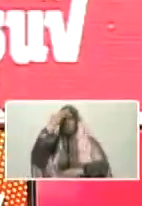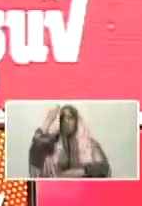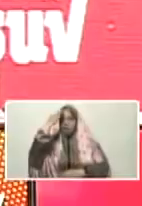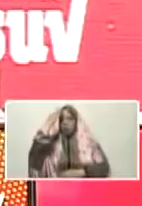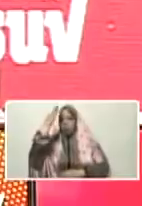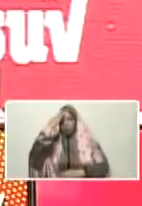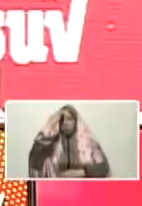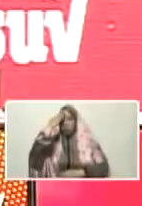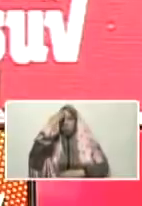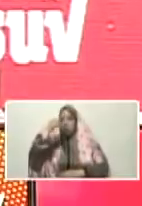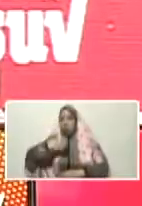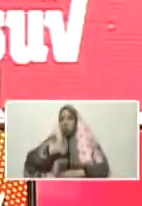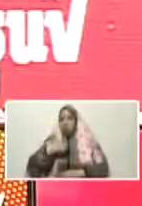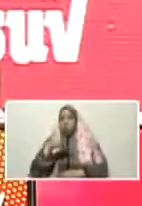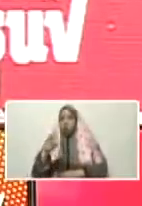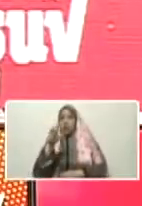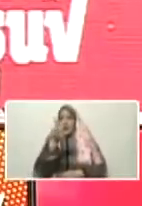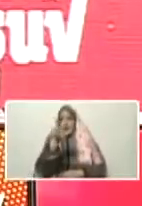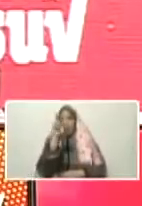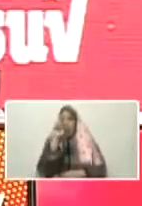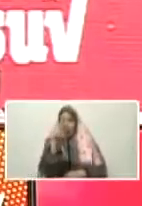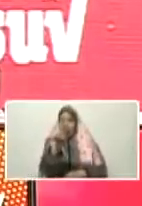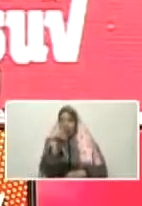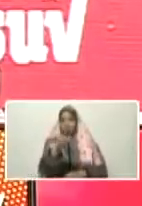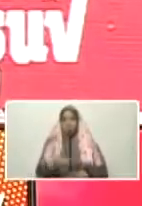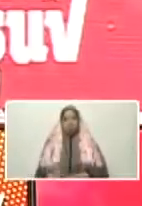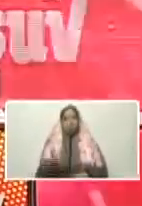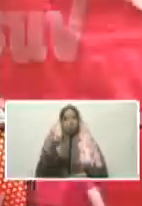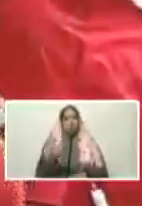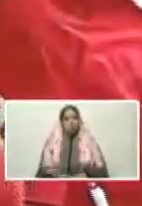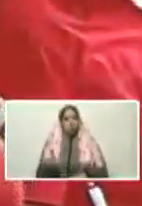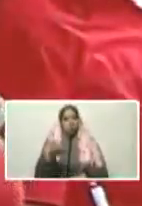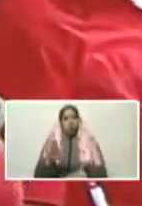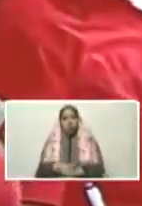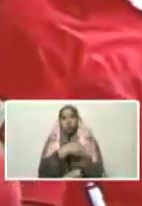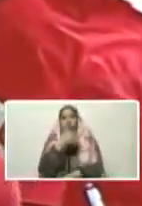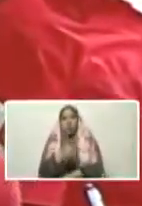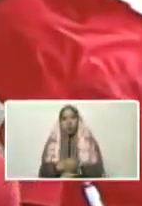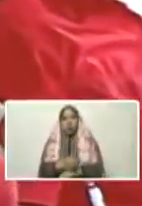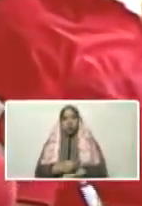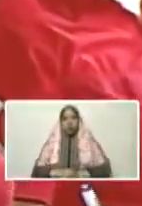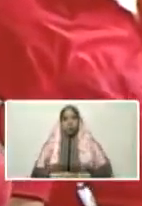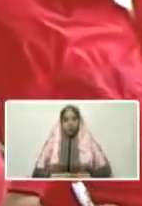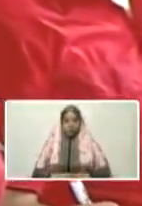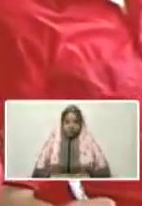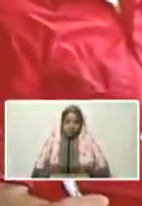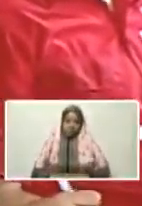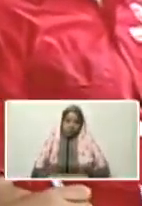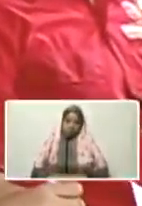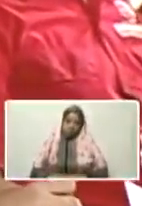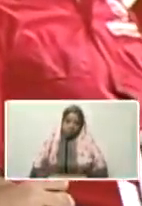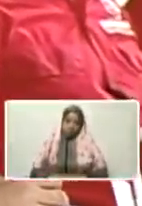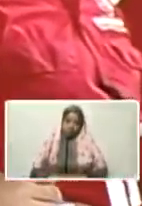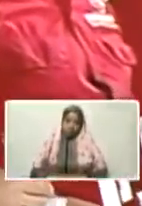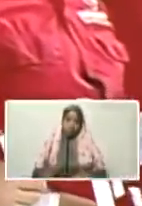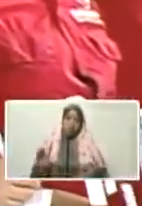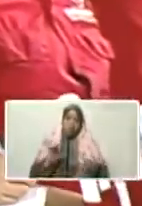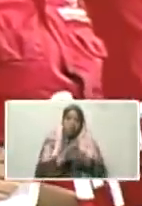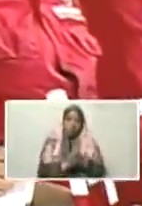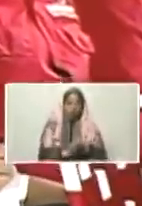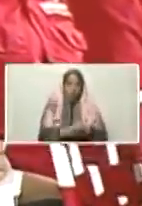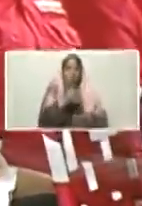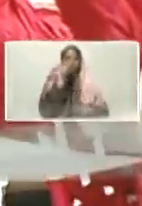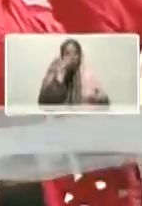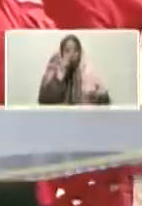yo por eso que digo las 3r y lo fundamental compañeros compañera